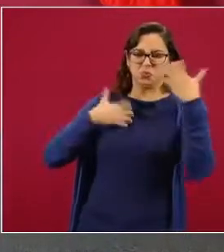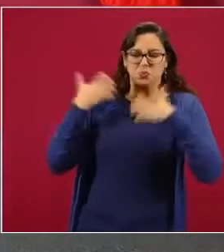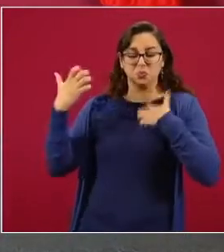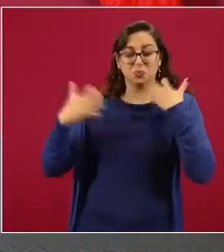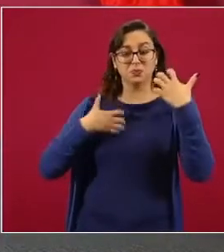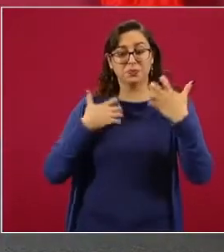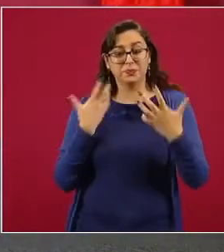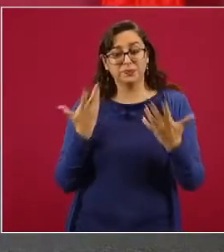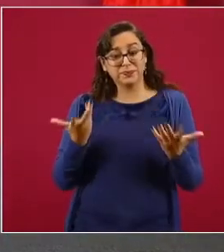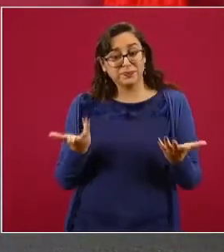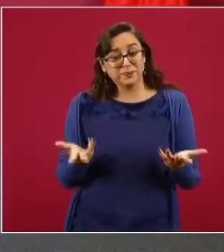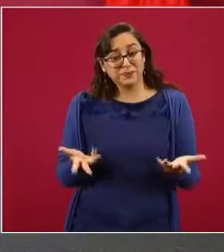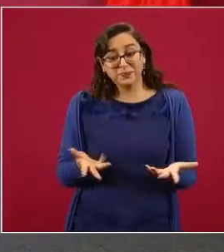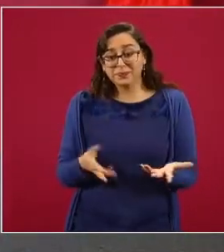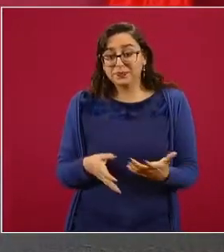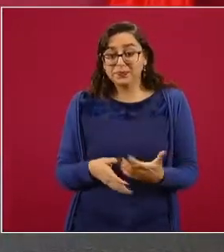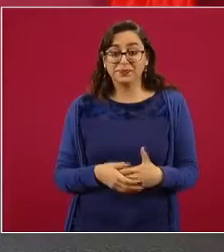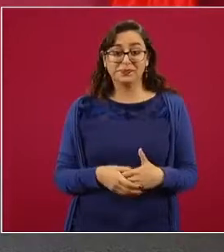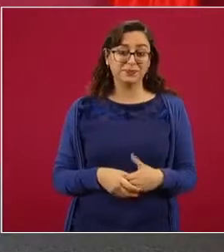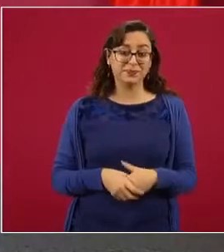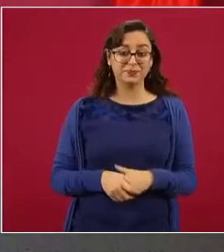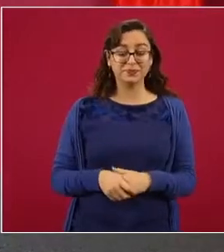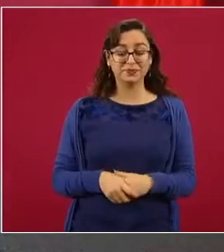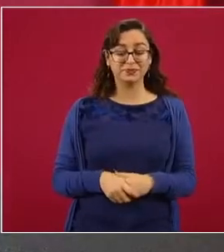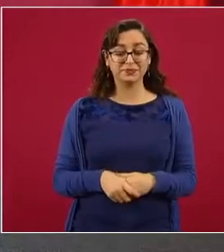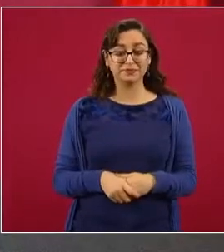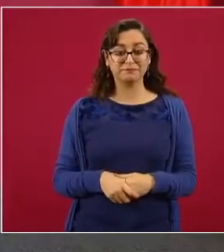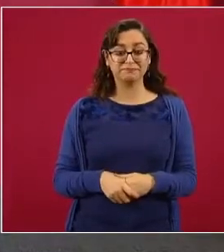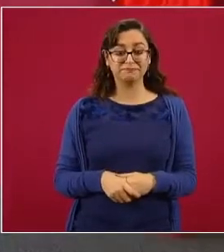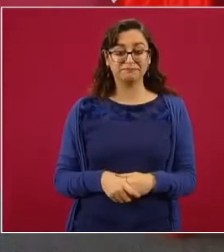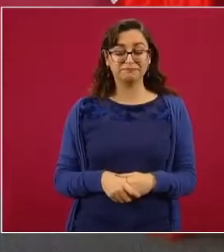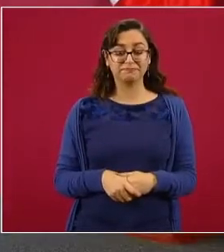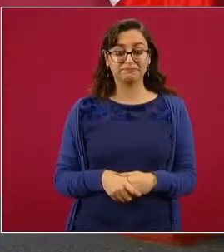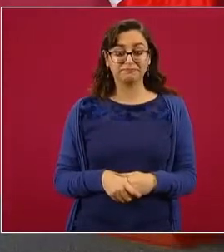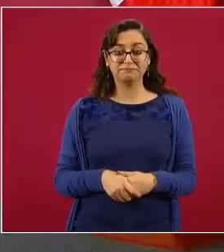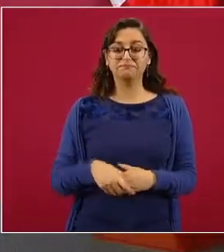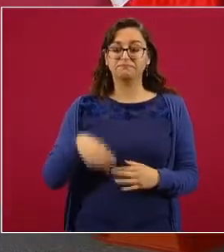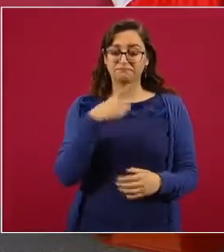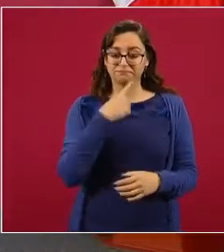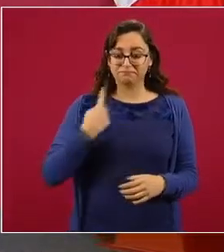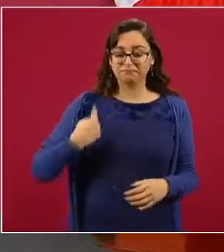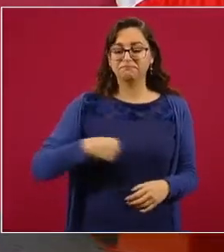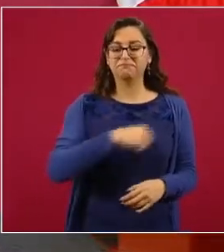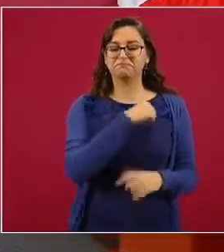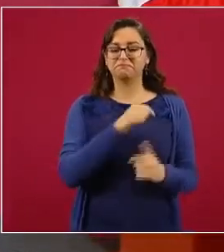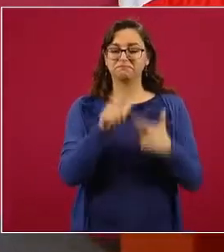pero no vamos nosotros a dejar de denunciar